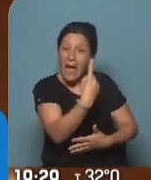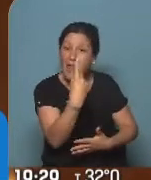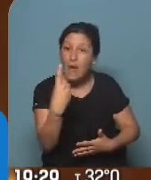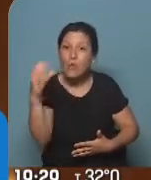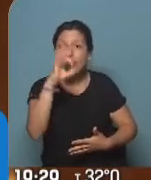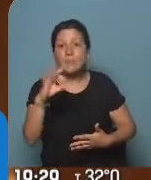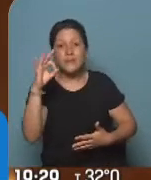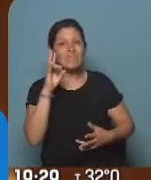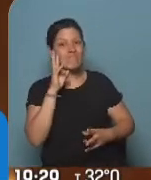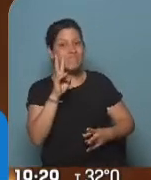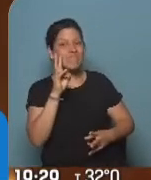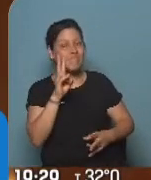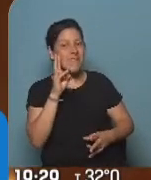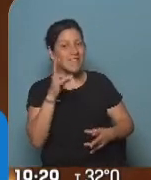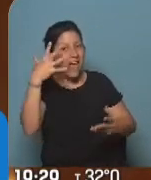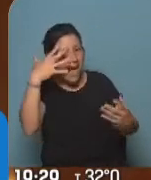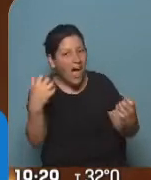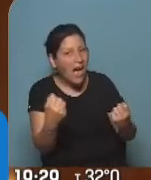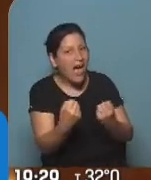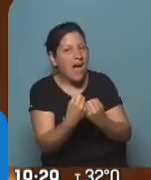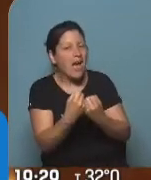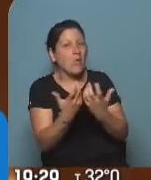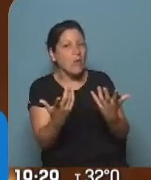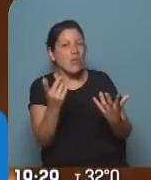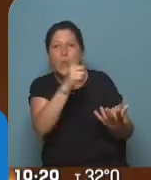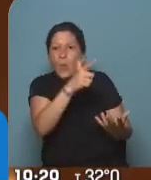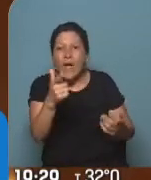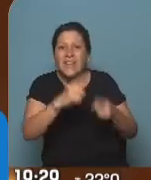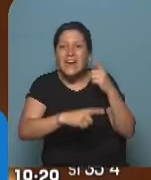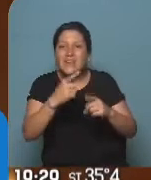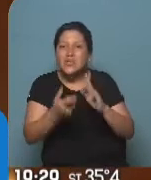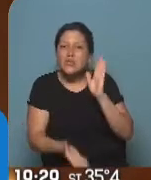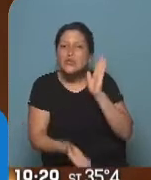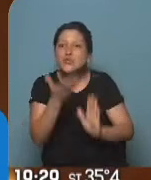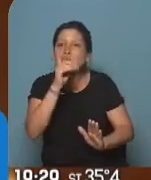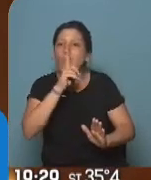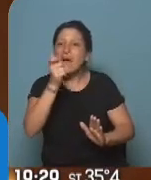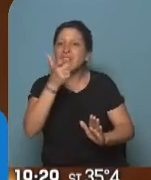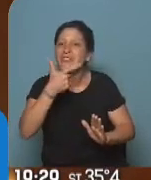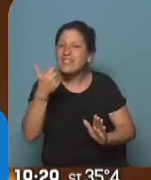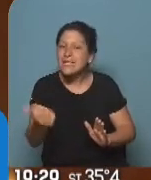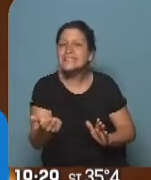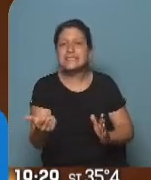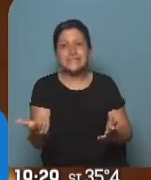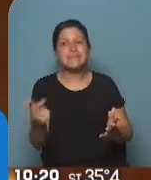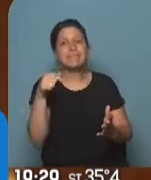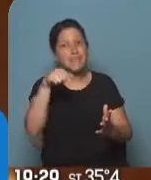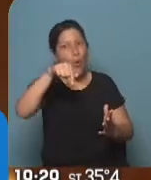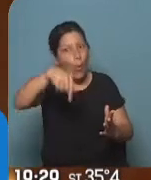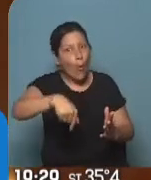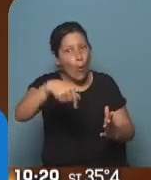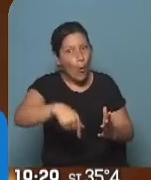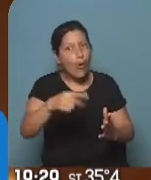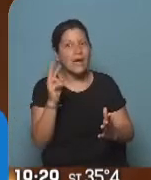hay algunos que no están tan de acuerdo con que no haya subir la tasa de interés en todo 2019. Eso hizo jugar hoy, hizo que el real